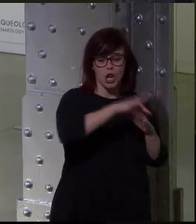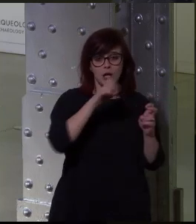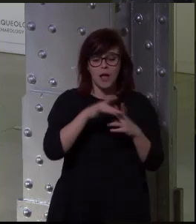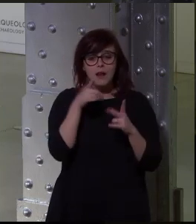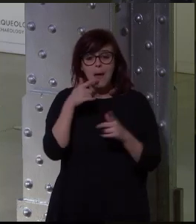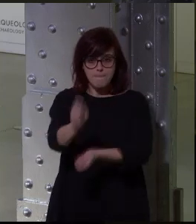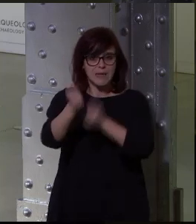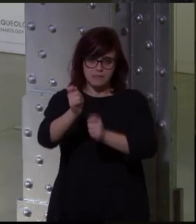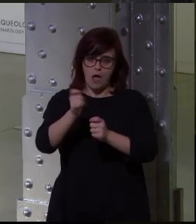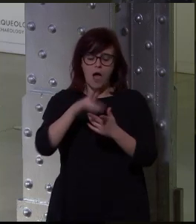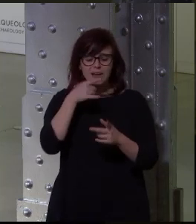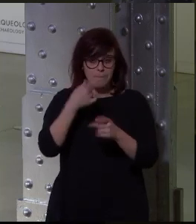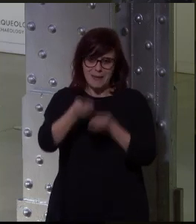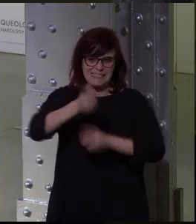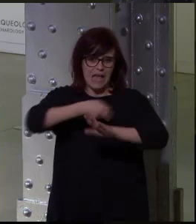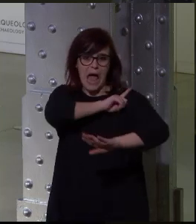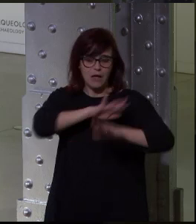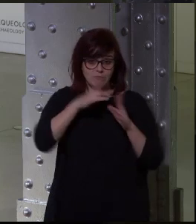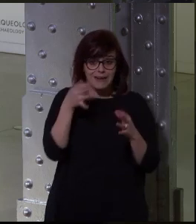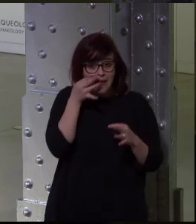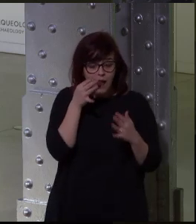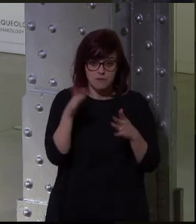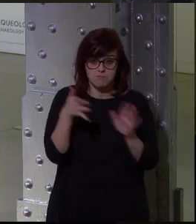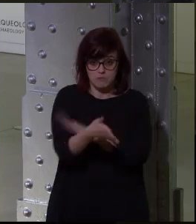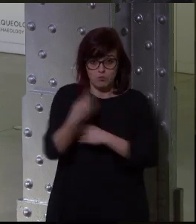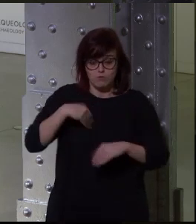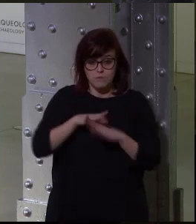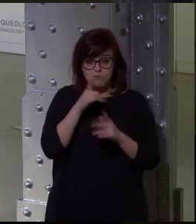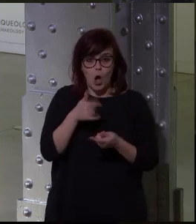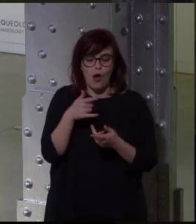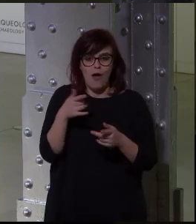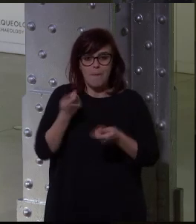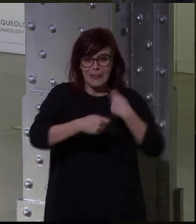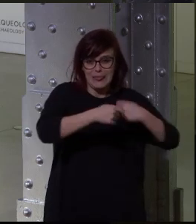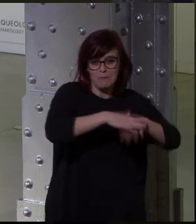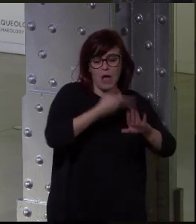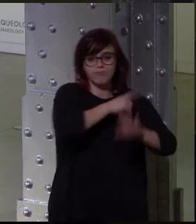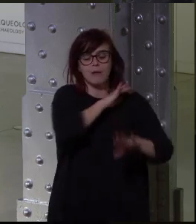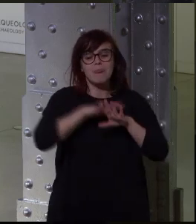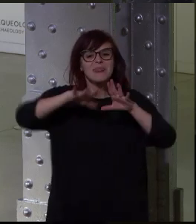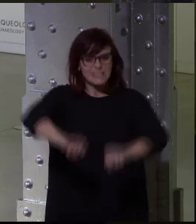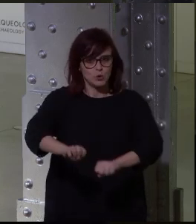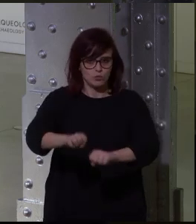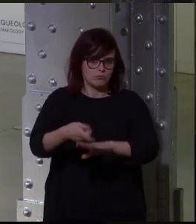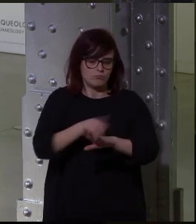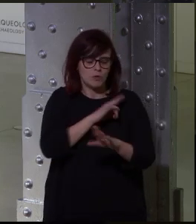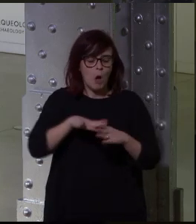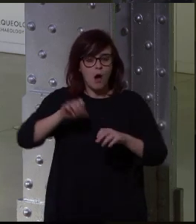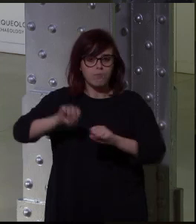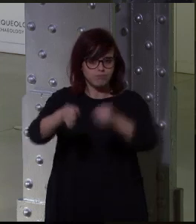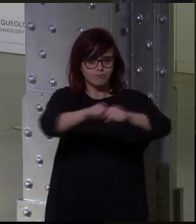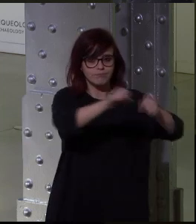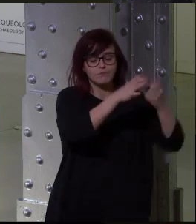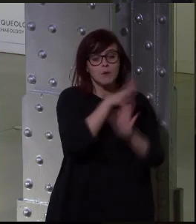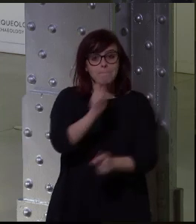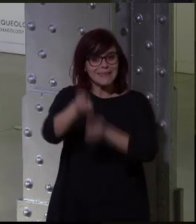son la pesca, la sobrepesca, pescar más de lo que podemos sacar, la pesca destructiva. Hay formas de pesca que hacemos que no son